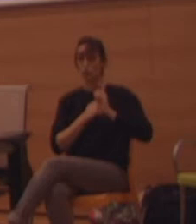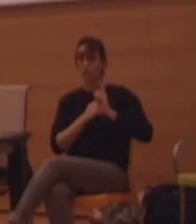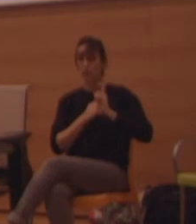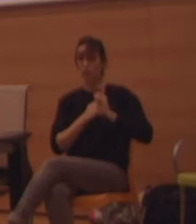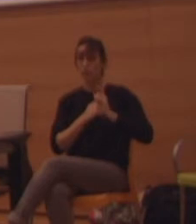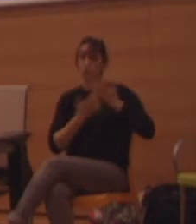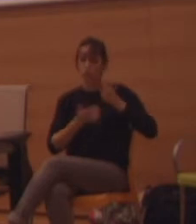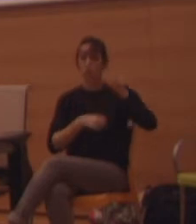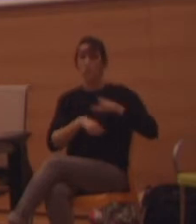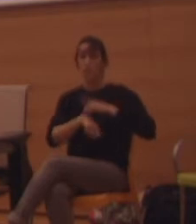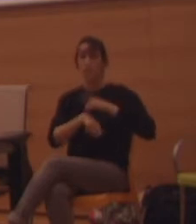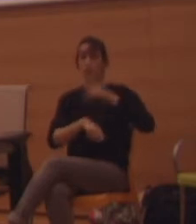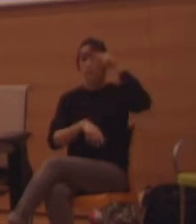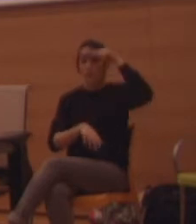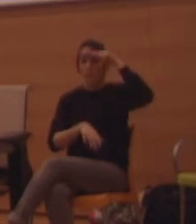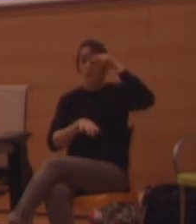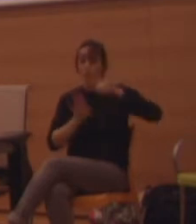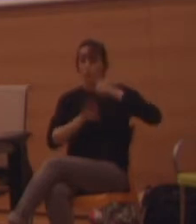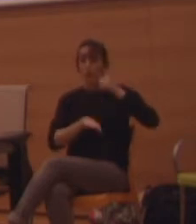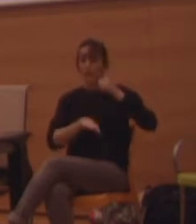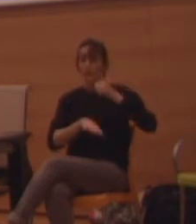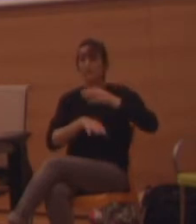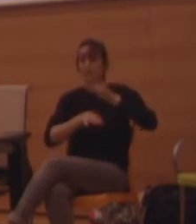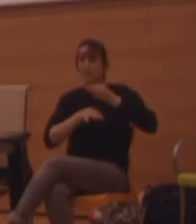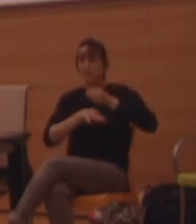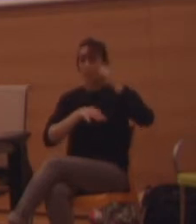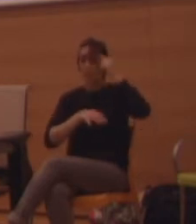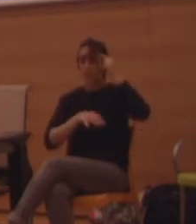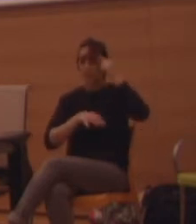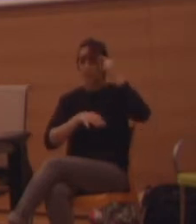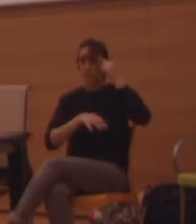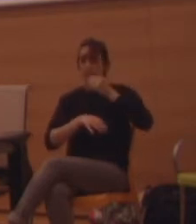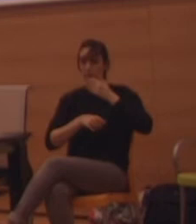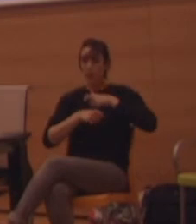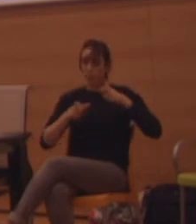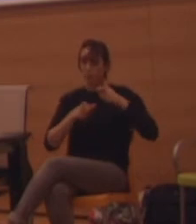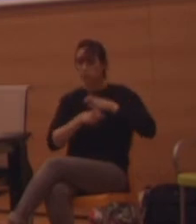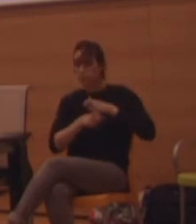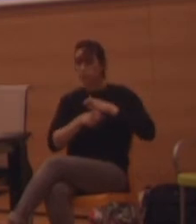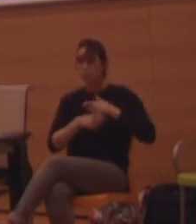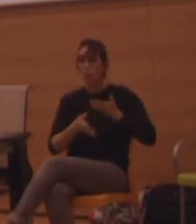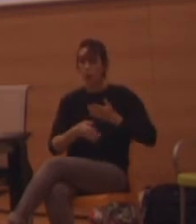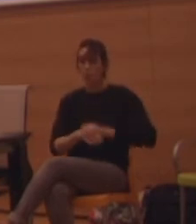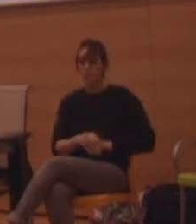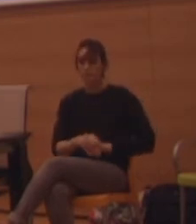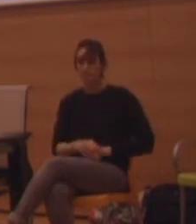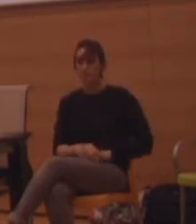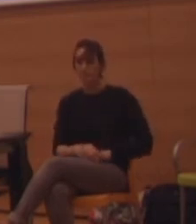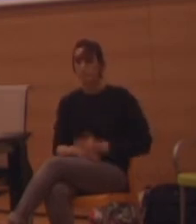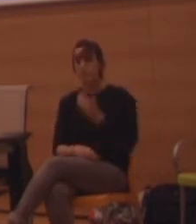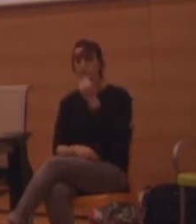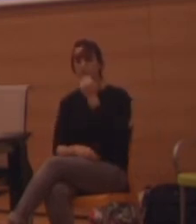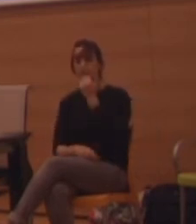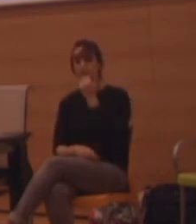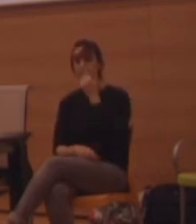la preocupación del paciente, que va a estar siempre preocupado si le va a más o le va a menos. Si sospechamos de